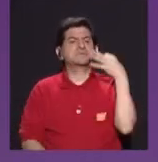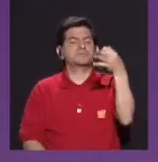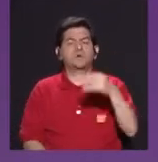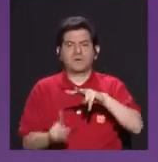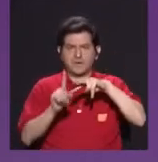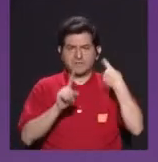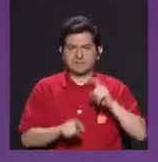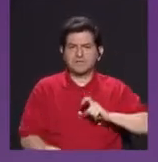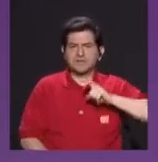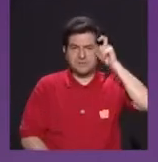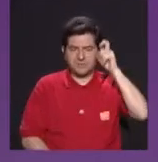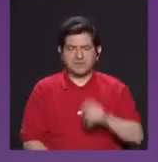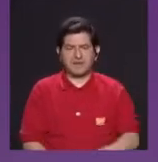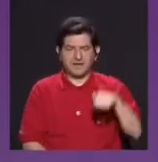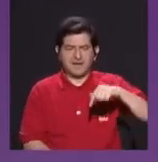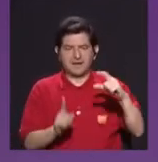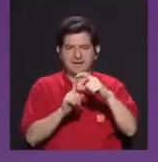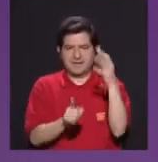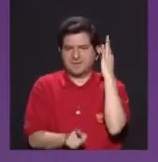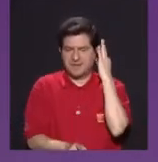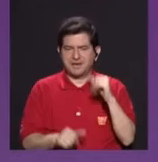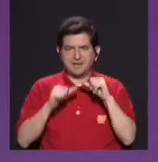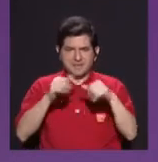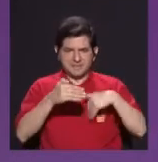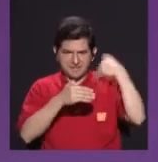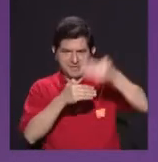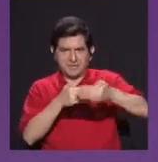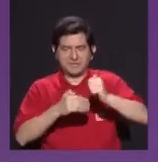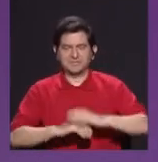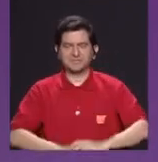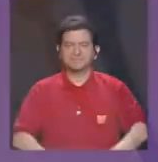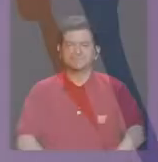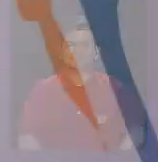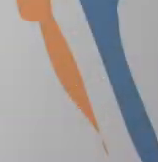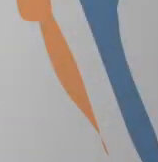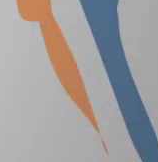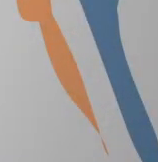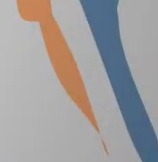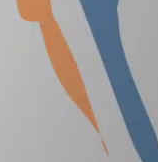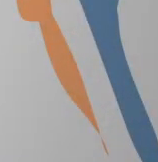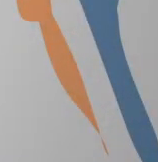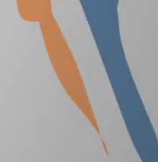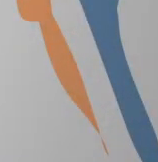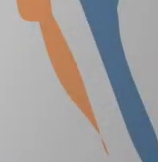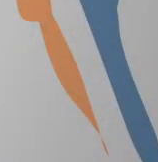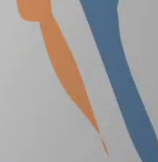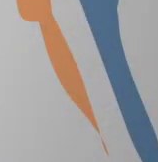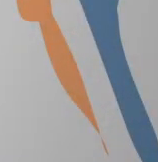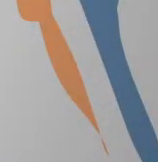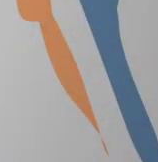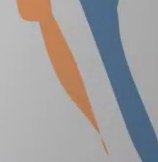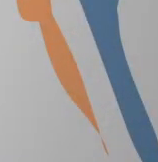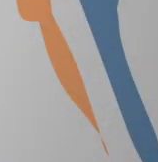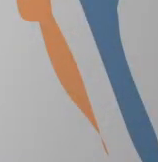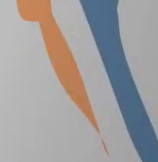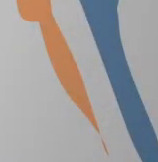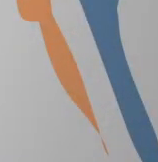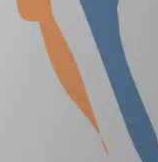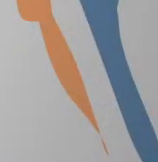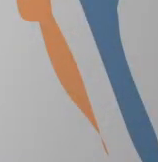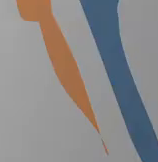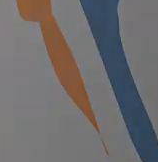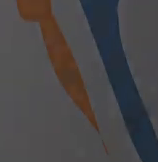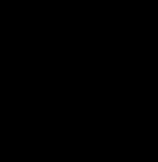perspectivas de género estamos en palabra de mujer volvemos en unos minutos y y